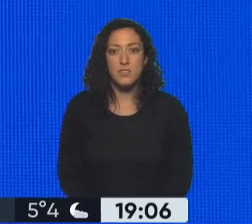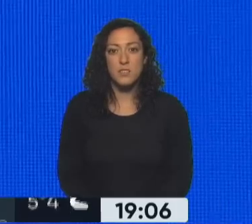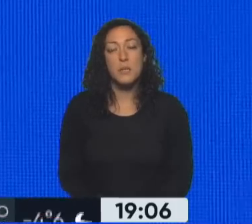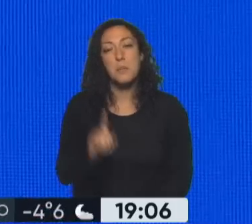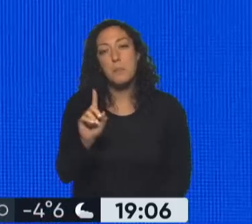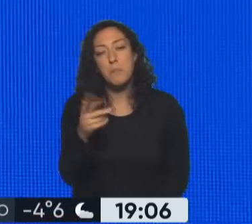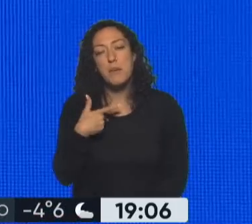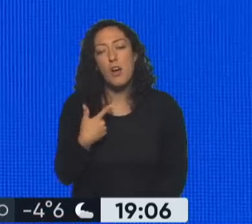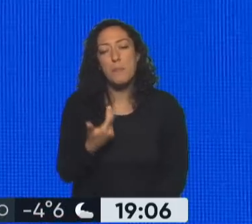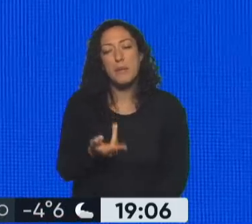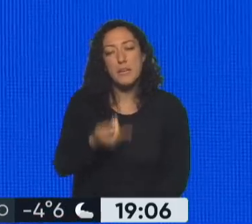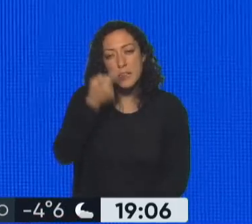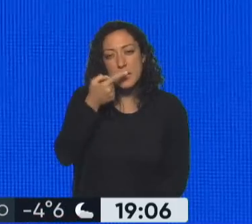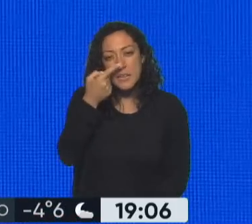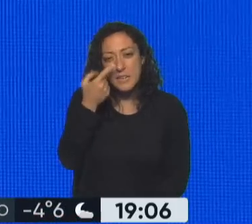pero me interesa